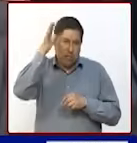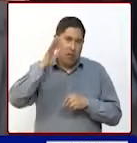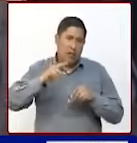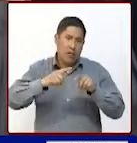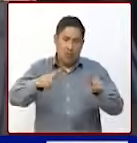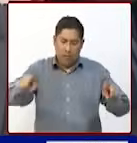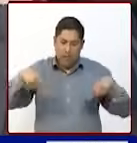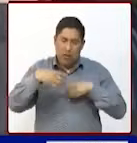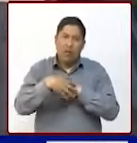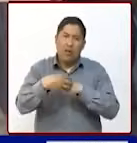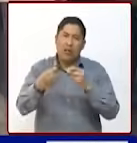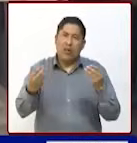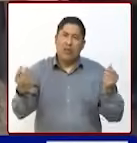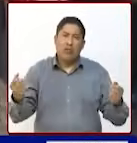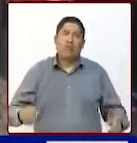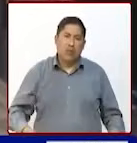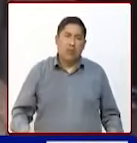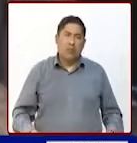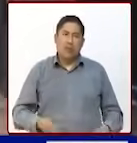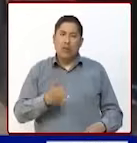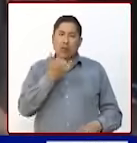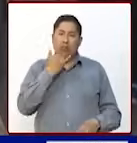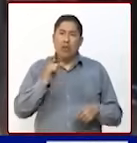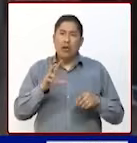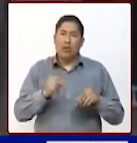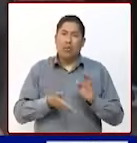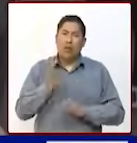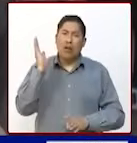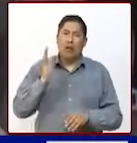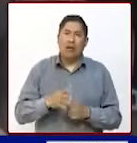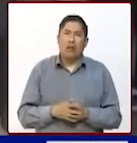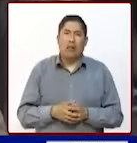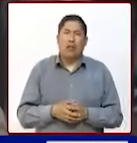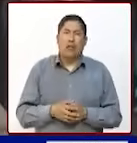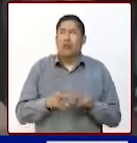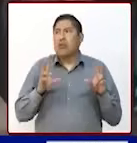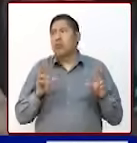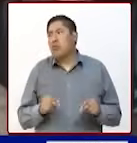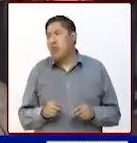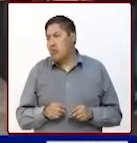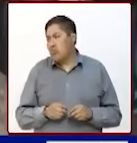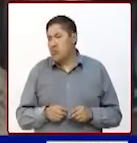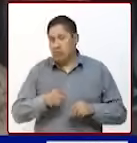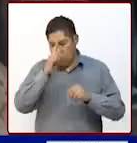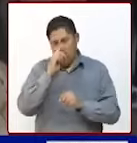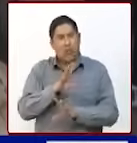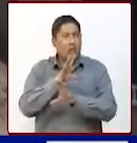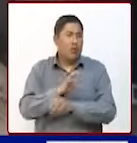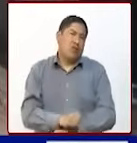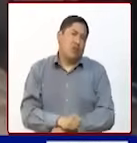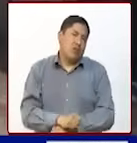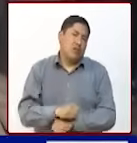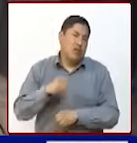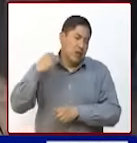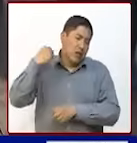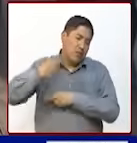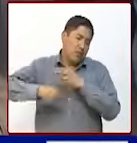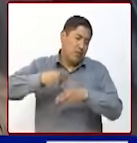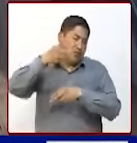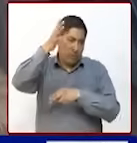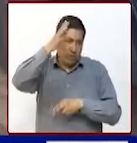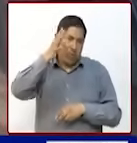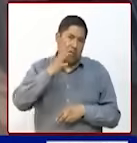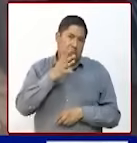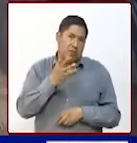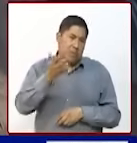los terrenos. Ah, ya. Sí. ¿Qué pasa si no fuera, digamos? No, es que es la costumbre que nos ha dejado nuestros padres